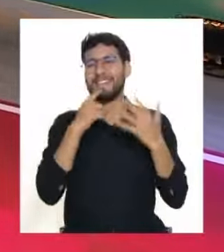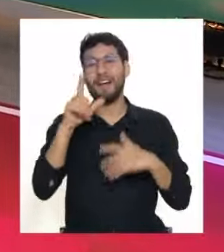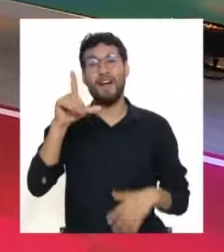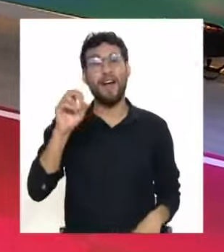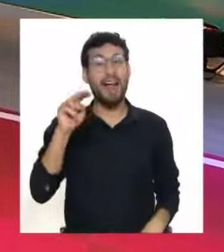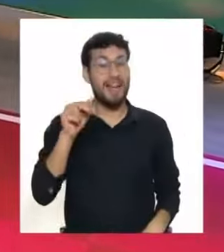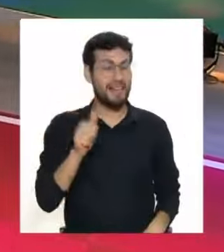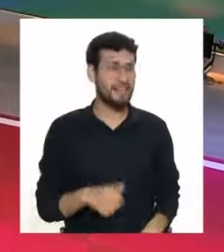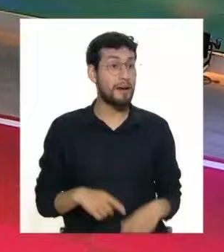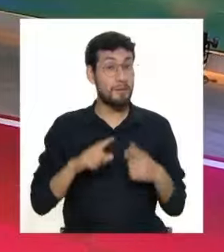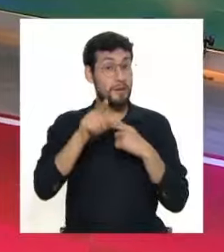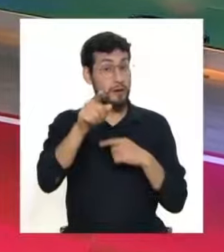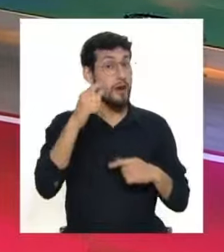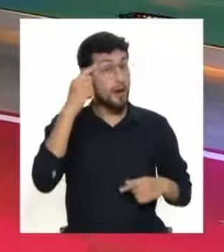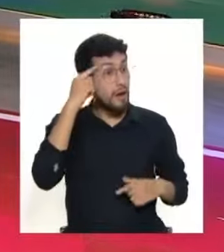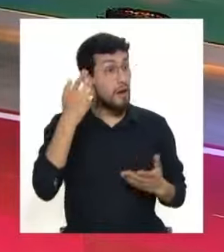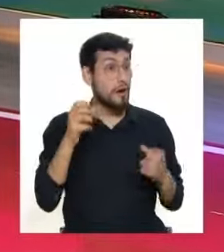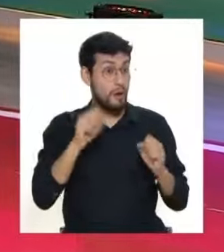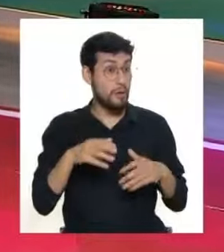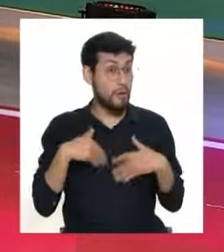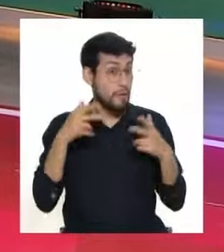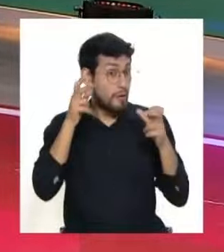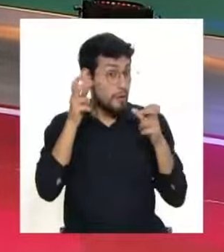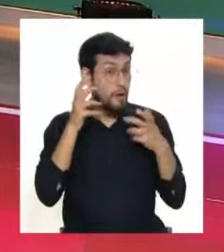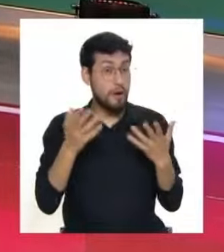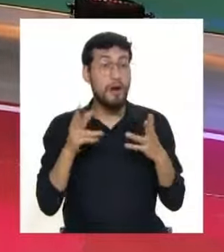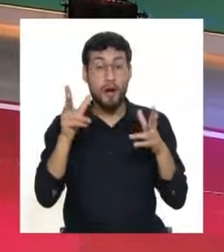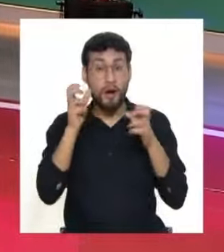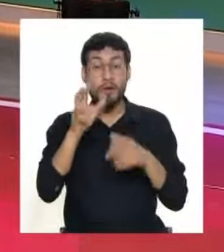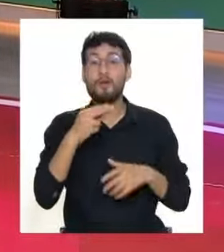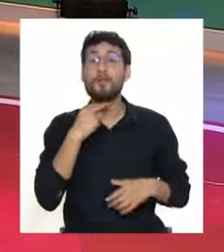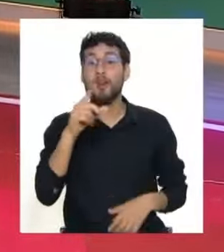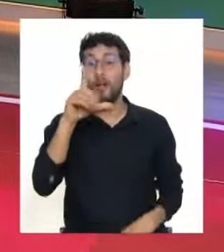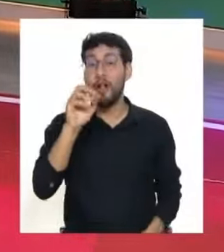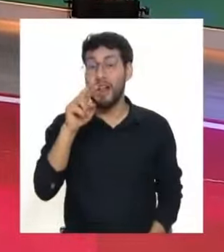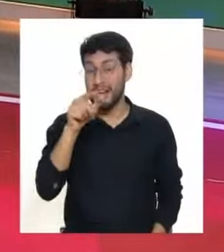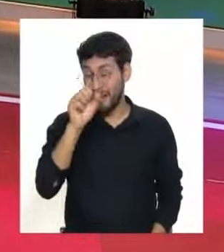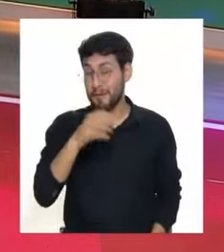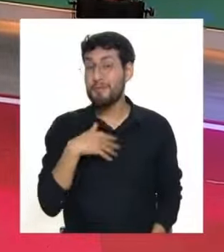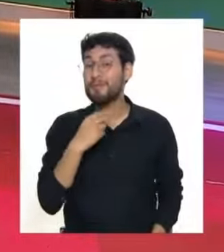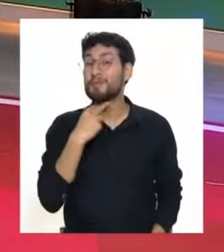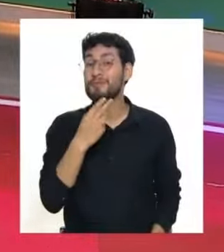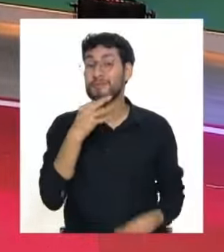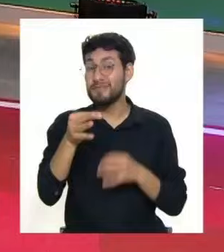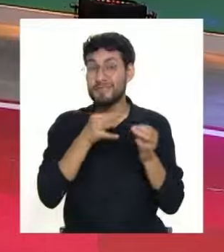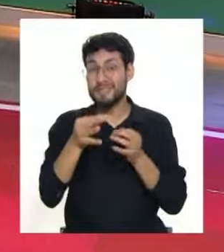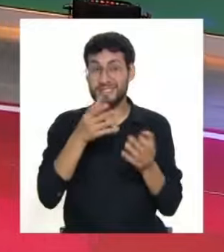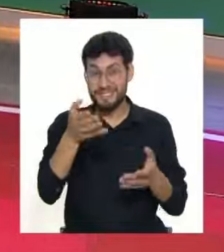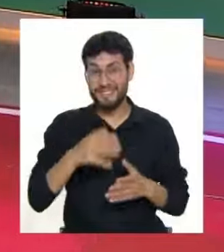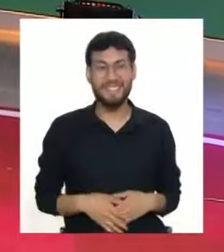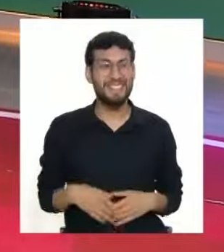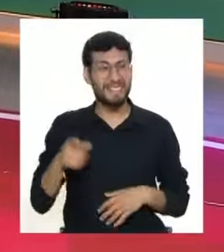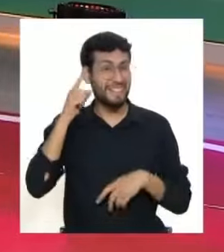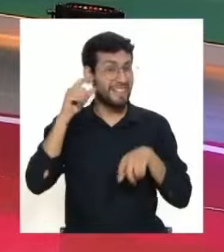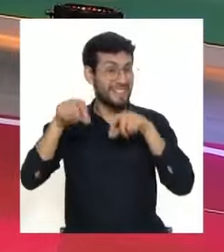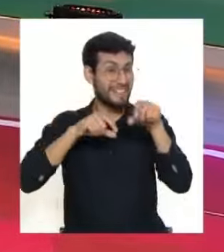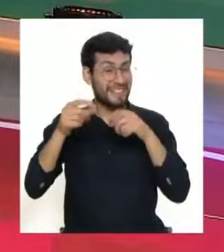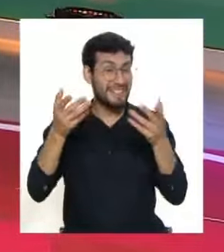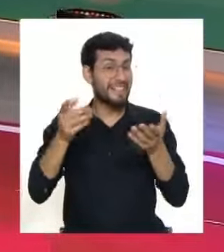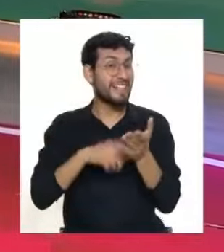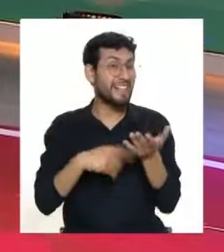pero por favor, ¿ustedes creen que podemos escuchar? Todo el mundo quiere escuchar la voz de Lore. Lore, ¿nos puedes dar alguna indicación, por favor? Chica de la ¿qué voz es lo que sensual viene